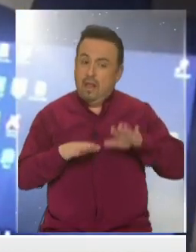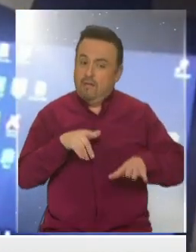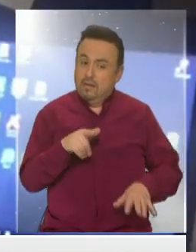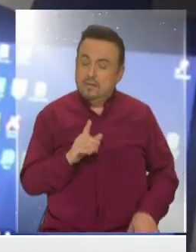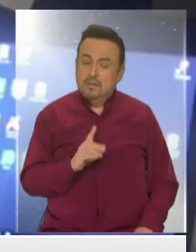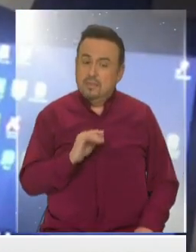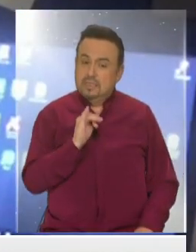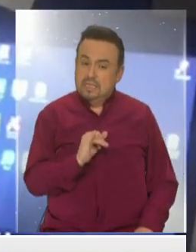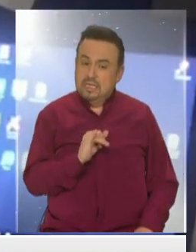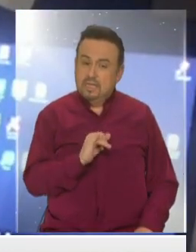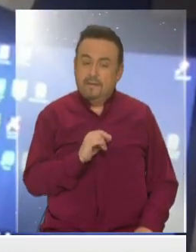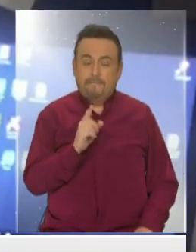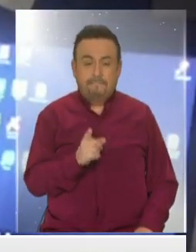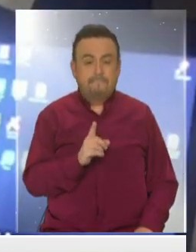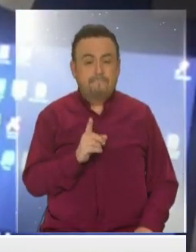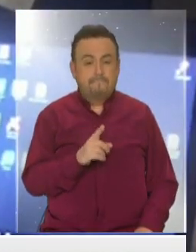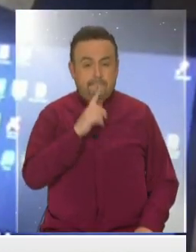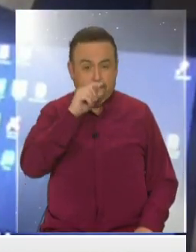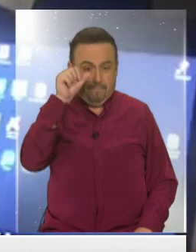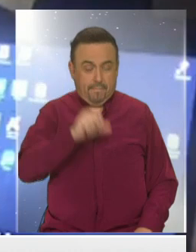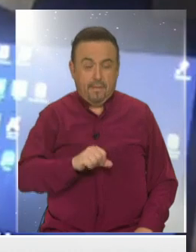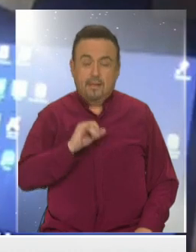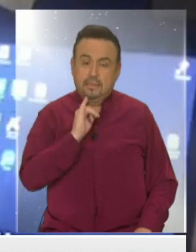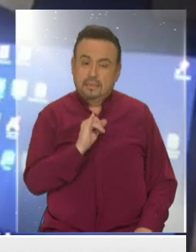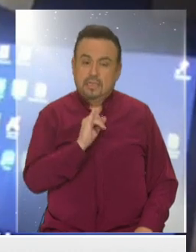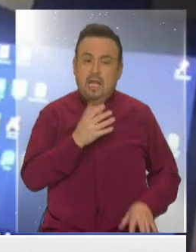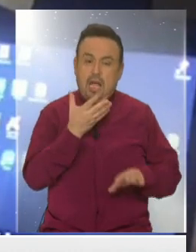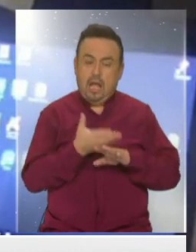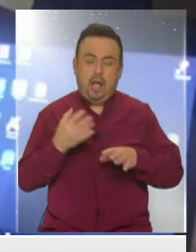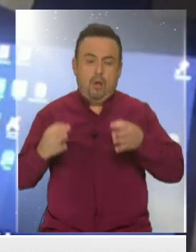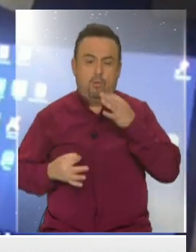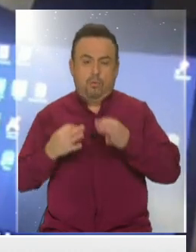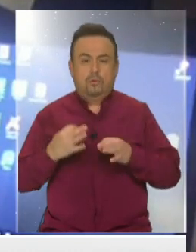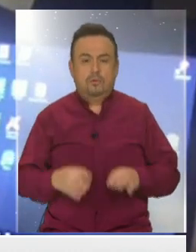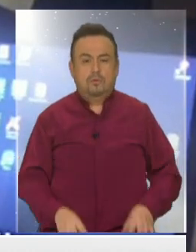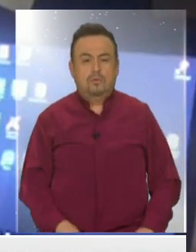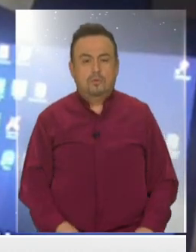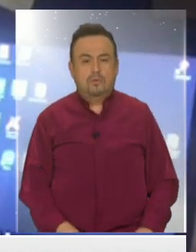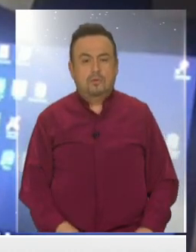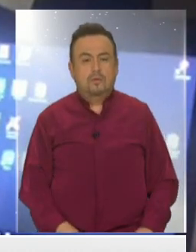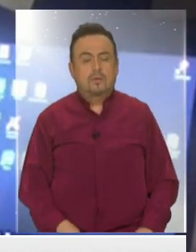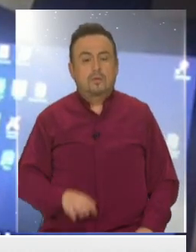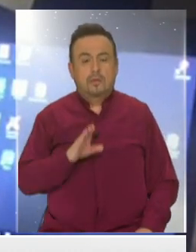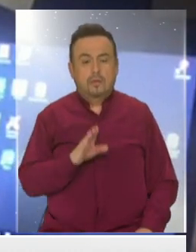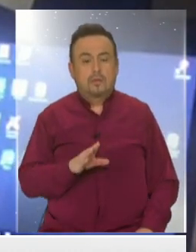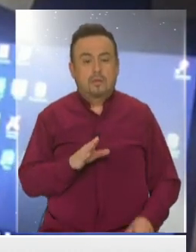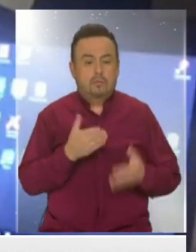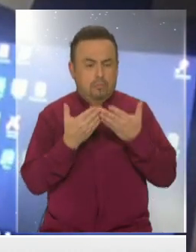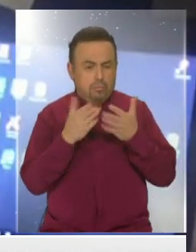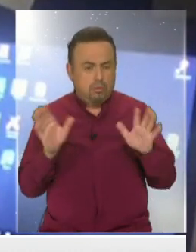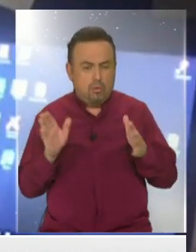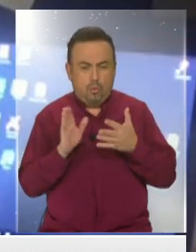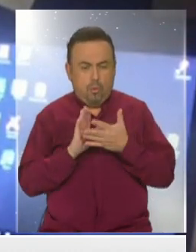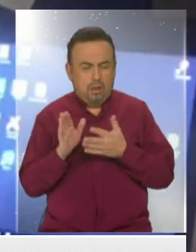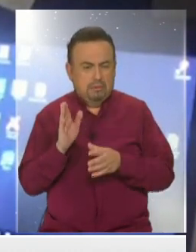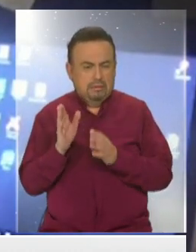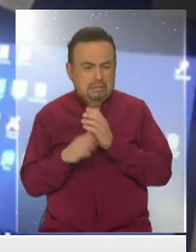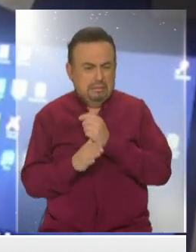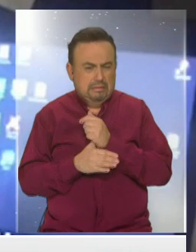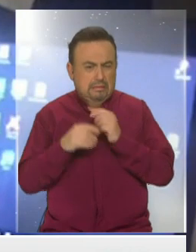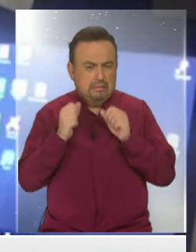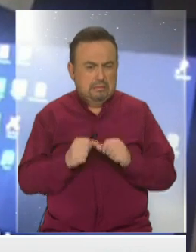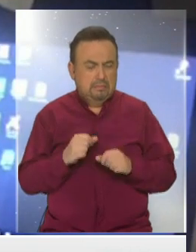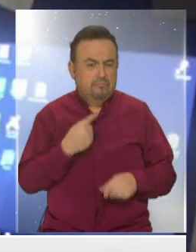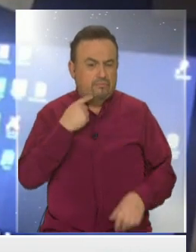que si no es condenado, por lo menos sí haya un juicio en el que se desvelen todas las irregularidades que haya